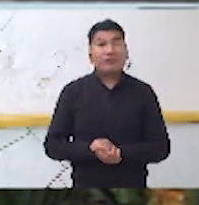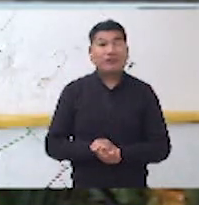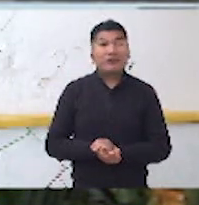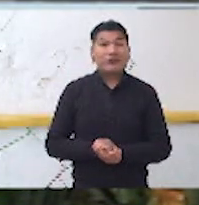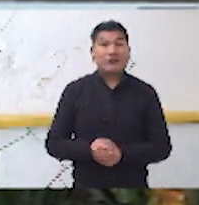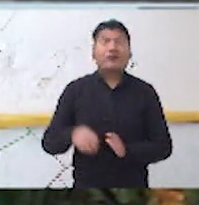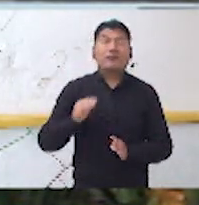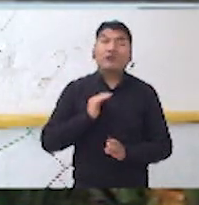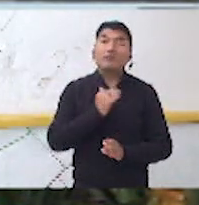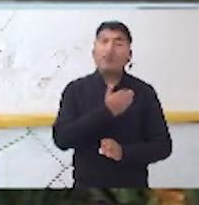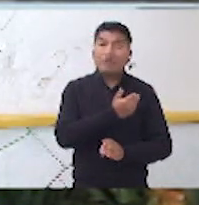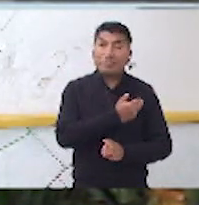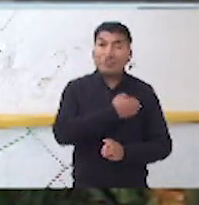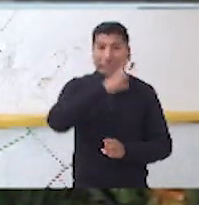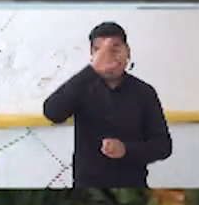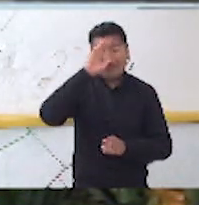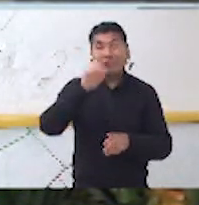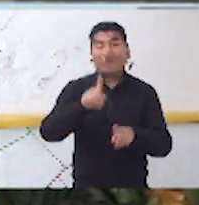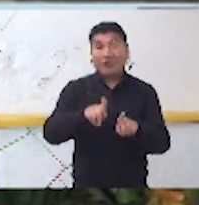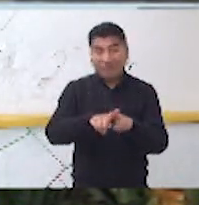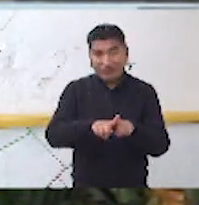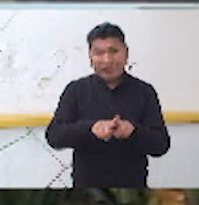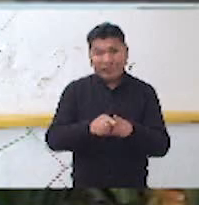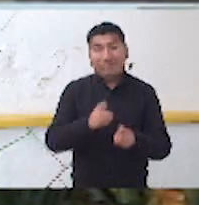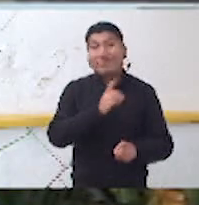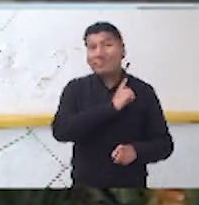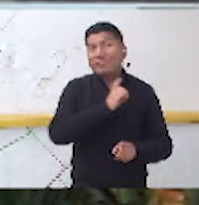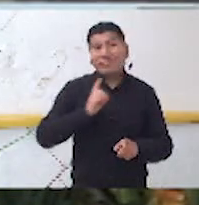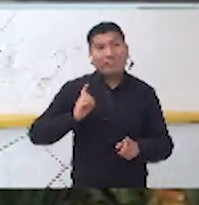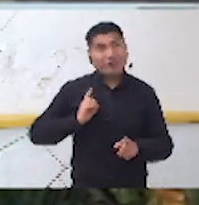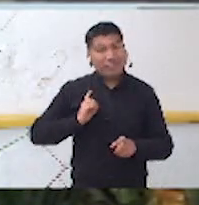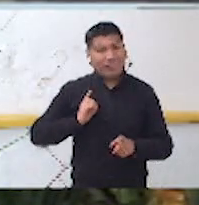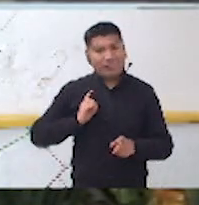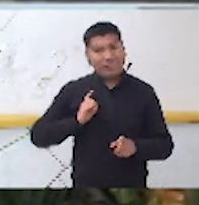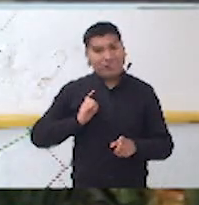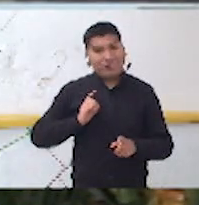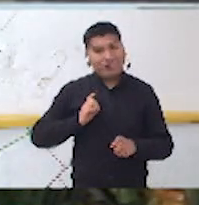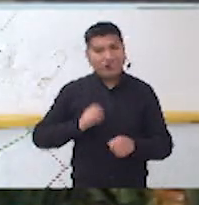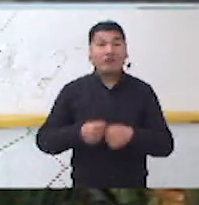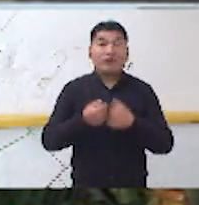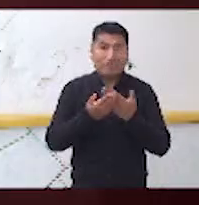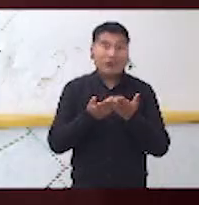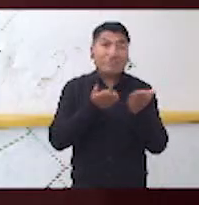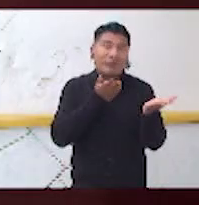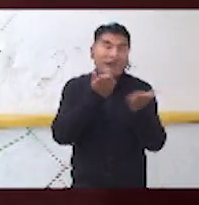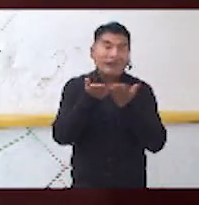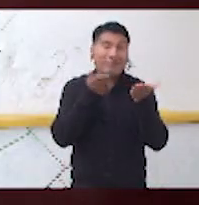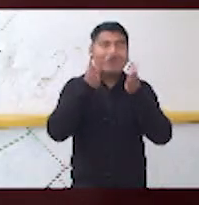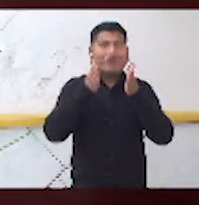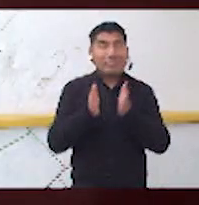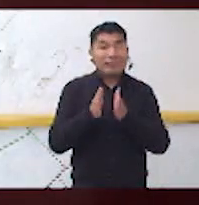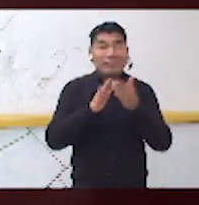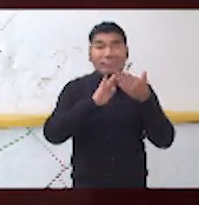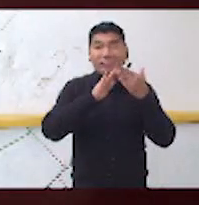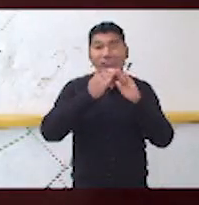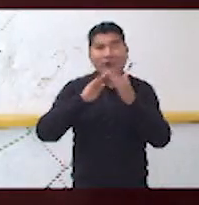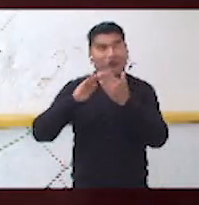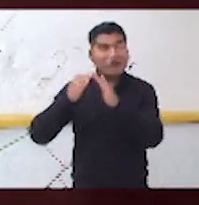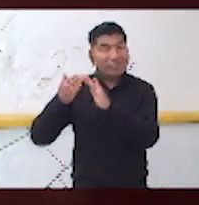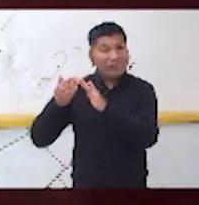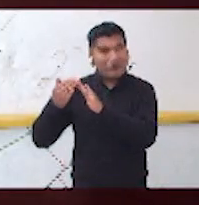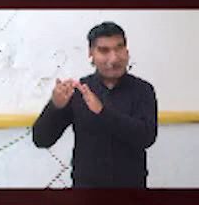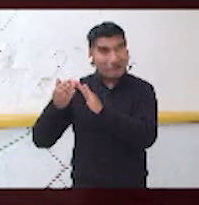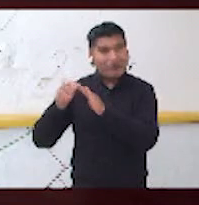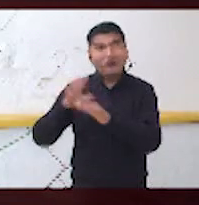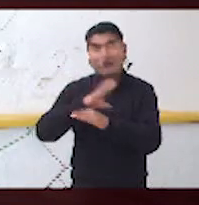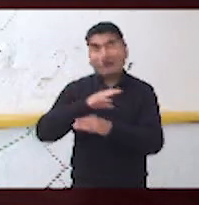a nuestros estos hermanos que estamos consagrando como diáconos, como servidores de la comunión